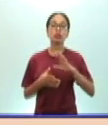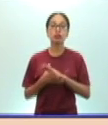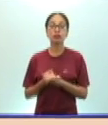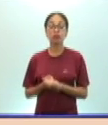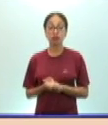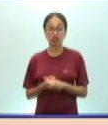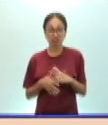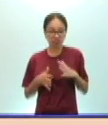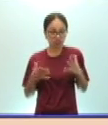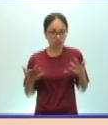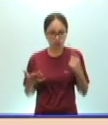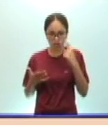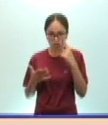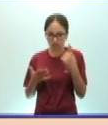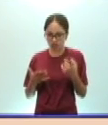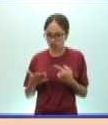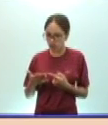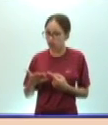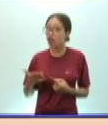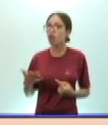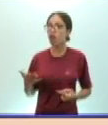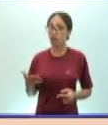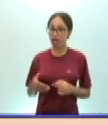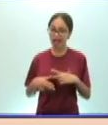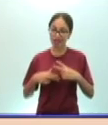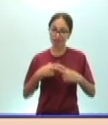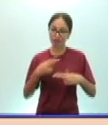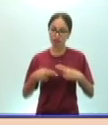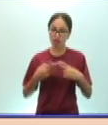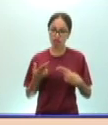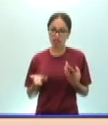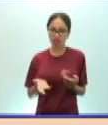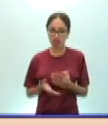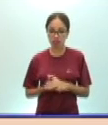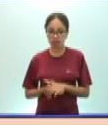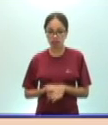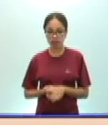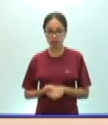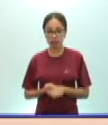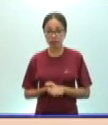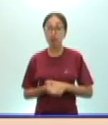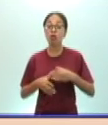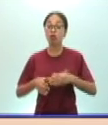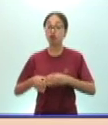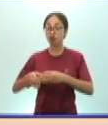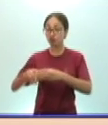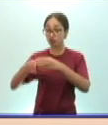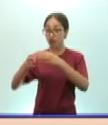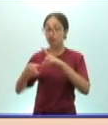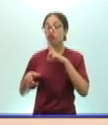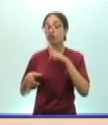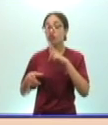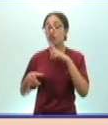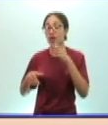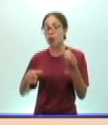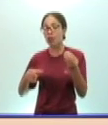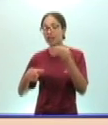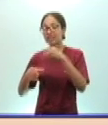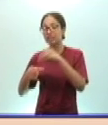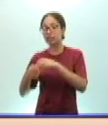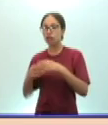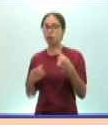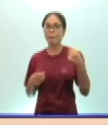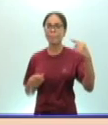y es un experimento que les sugieren que ustedes realicen. En un recipiente con agua van a añadir primero arena y